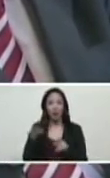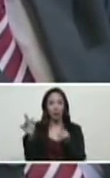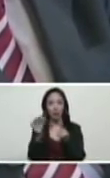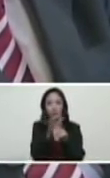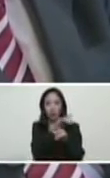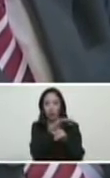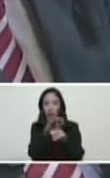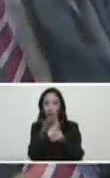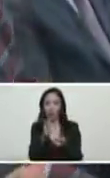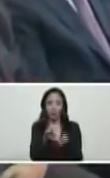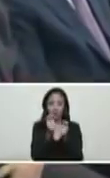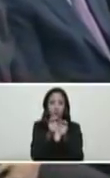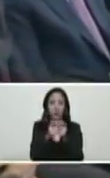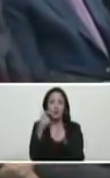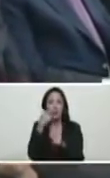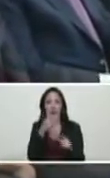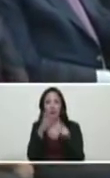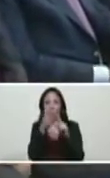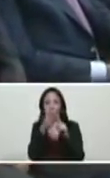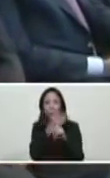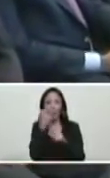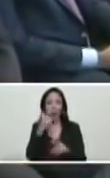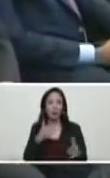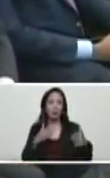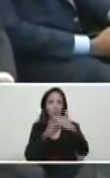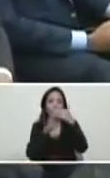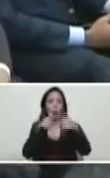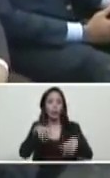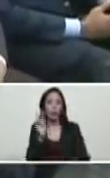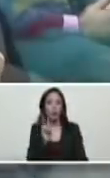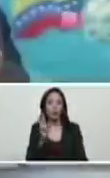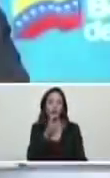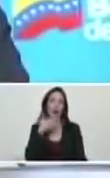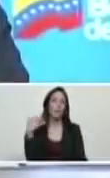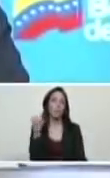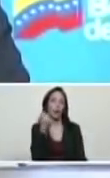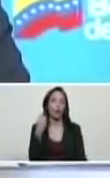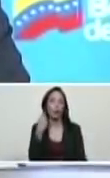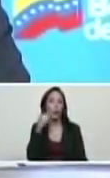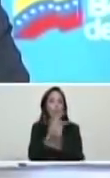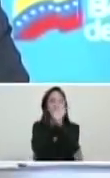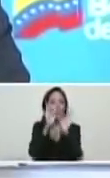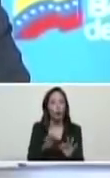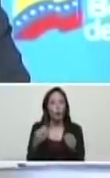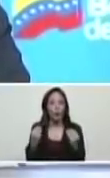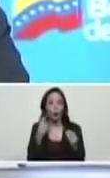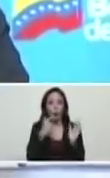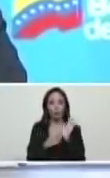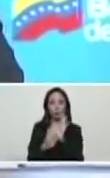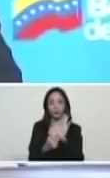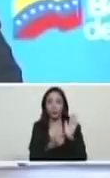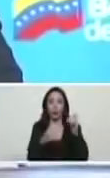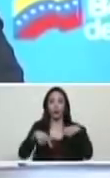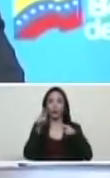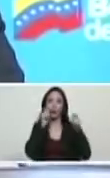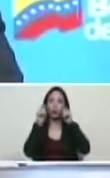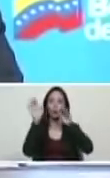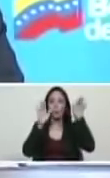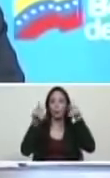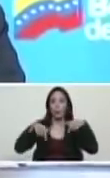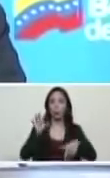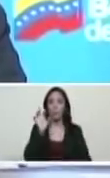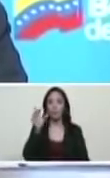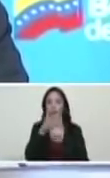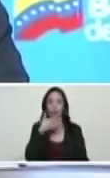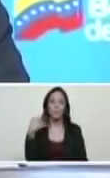psicológica para dañar la imagen de Venezuela en el mundo, la mejor forma es practicar el turismo, y Venezuela es un país